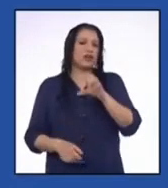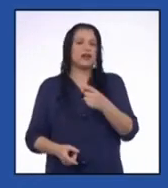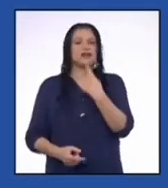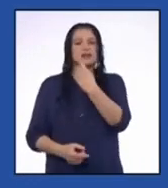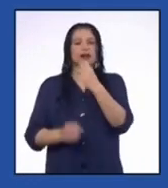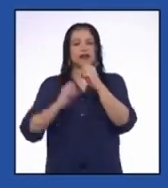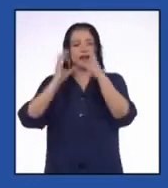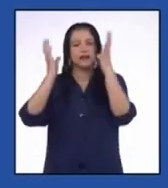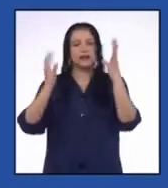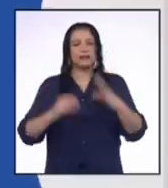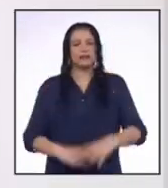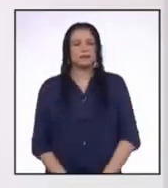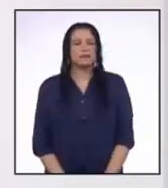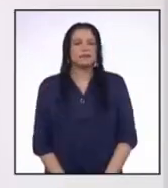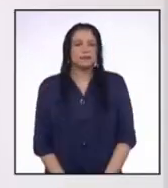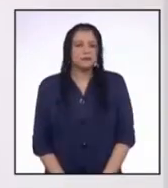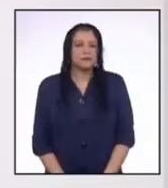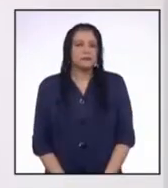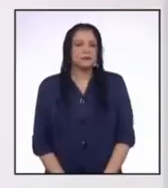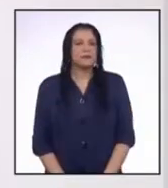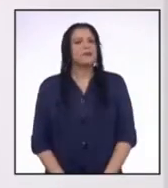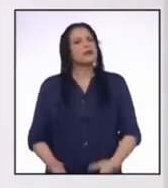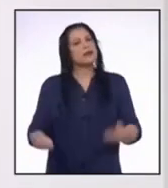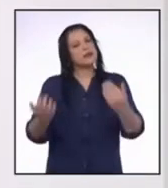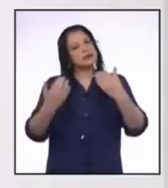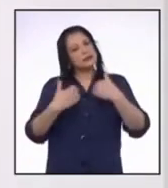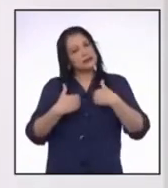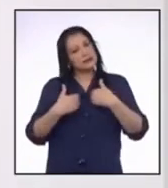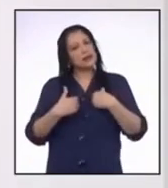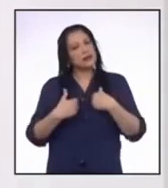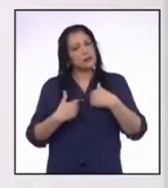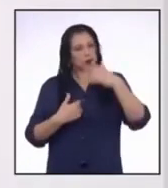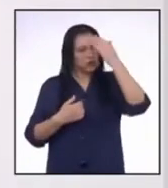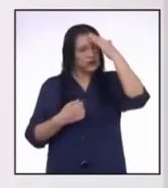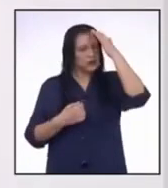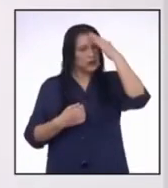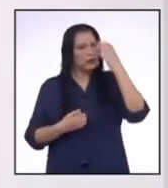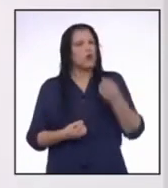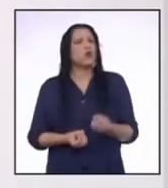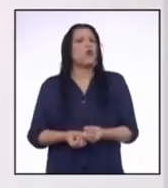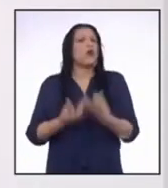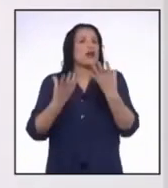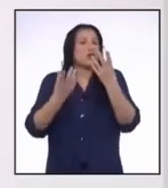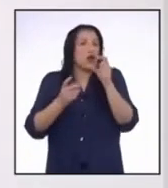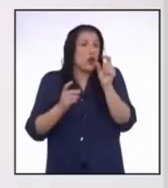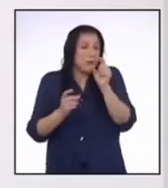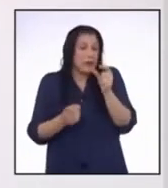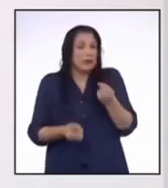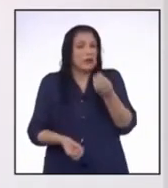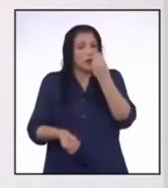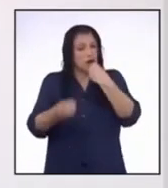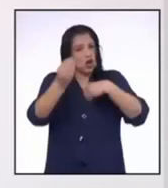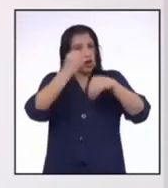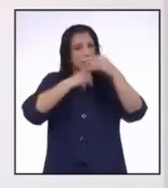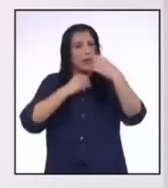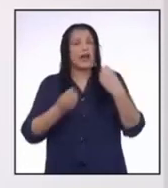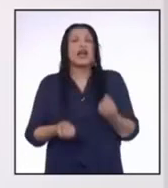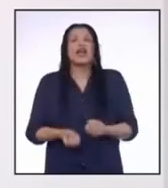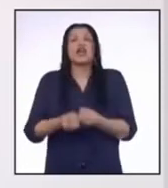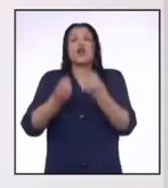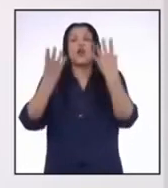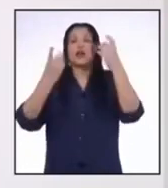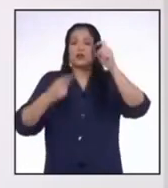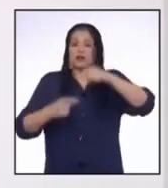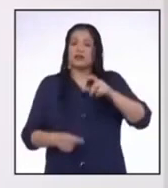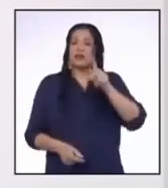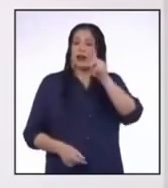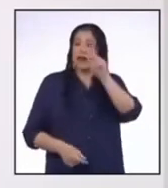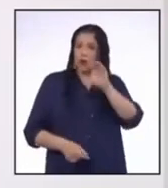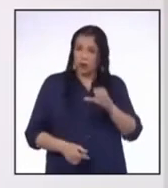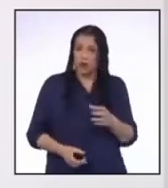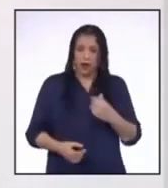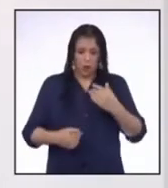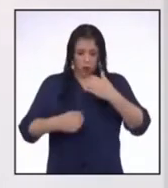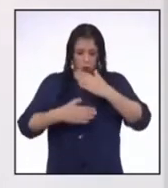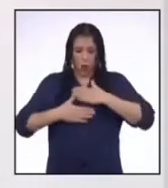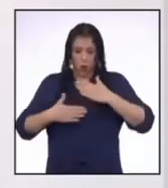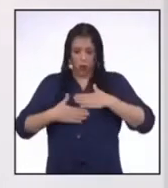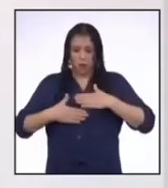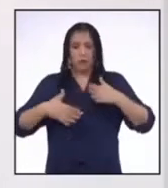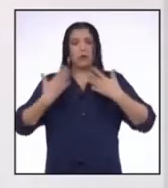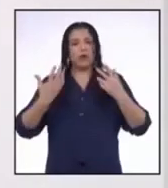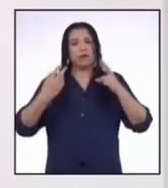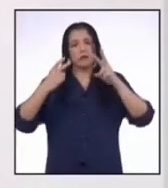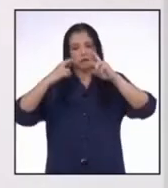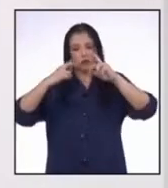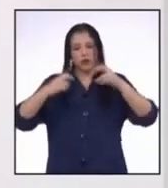diarias. Si tenemos en cuenta la cantidad mínima y el total de calorías que necesita un organismo, podemos